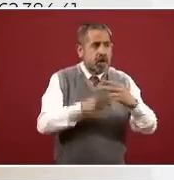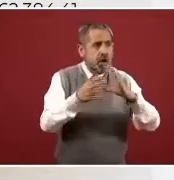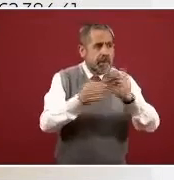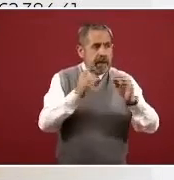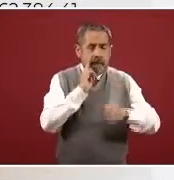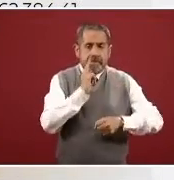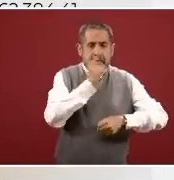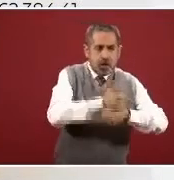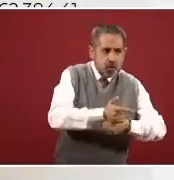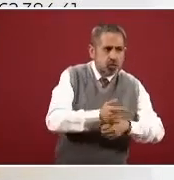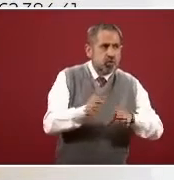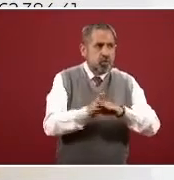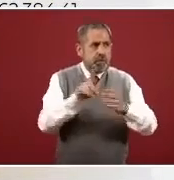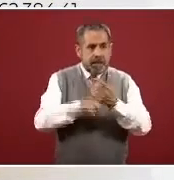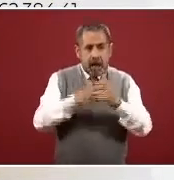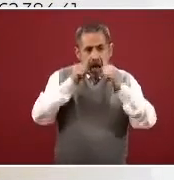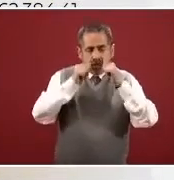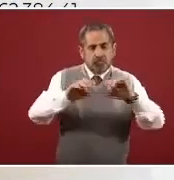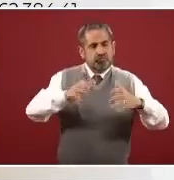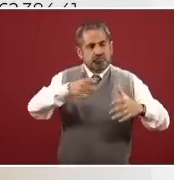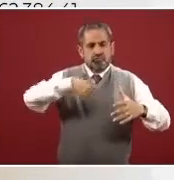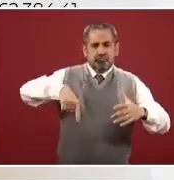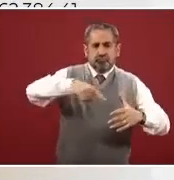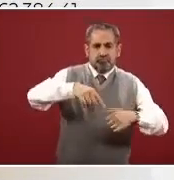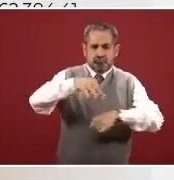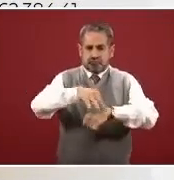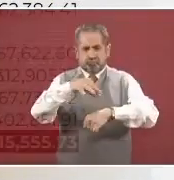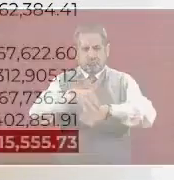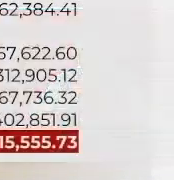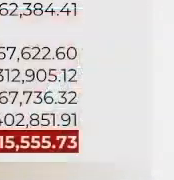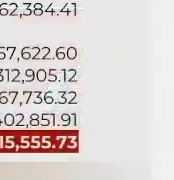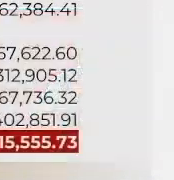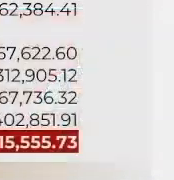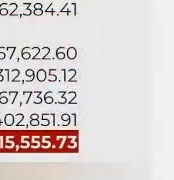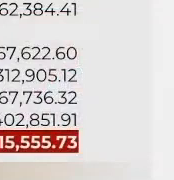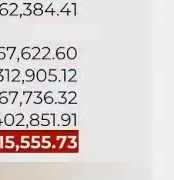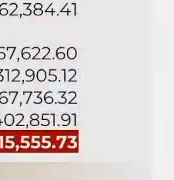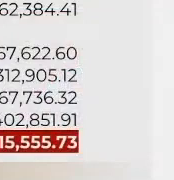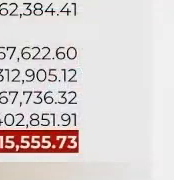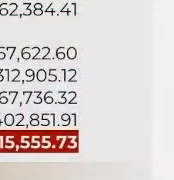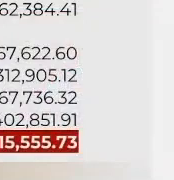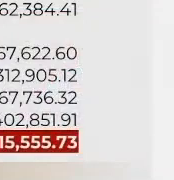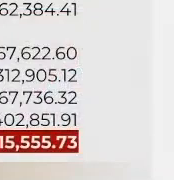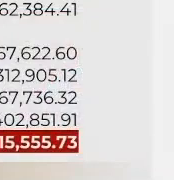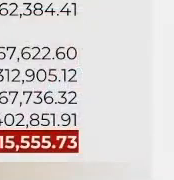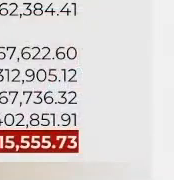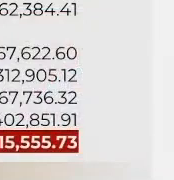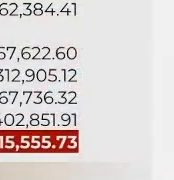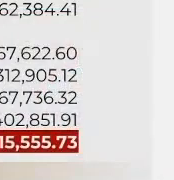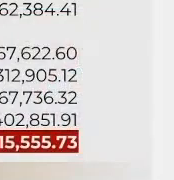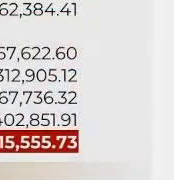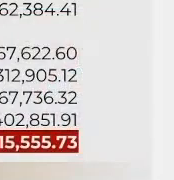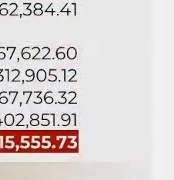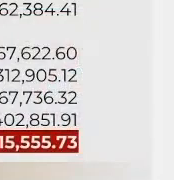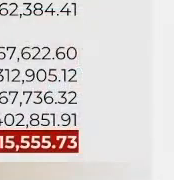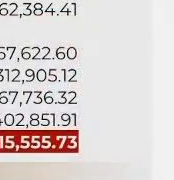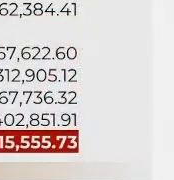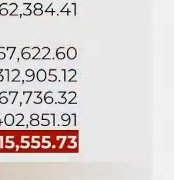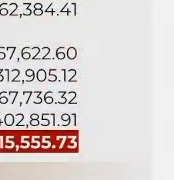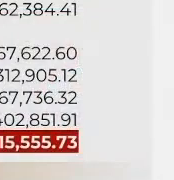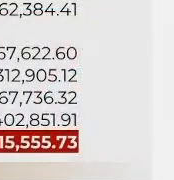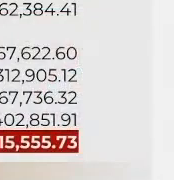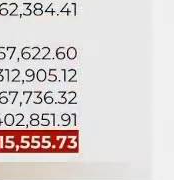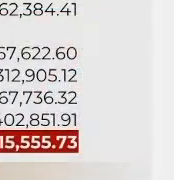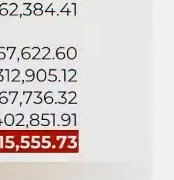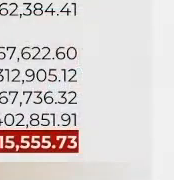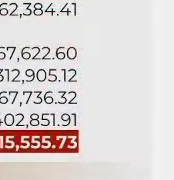diagnóstico, para atención médica en los diferentes niveles, personal, equipos de protección personal, equipamiento de